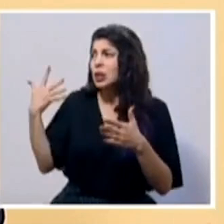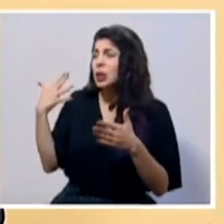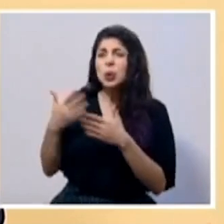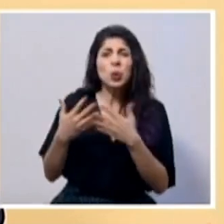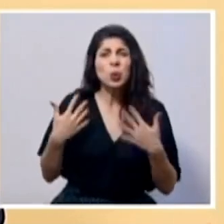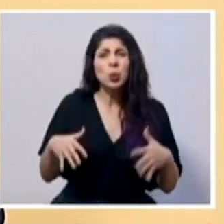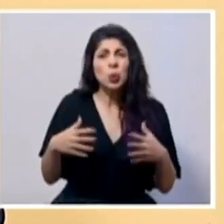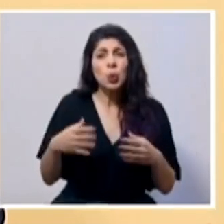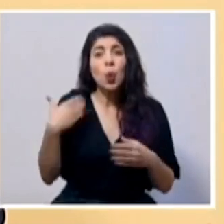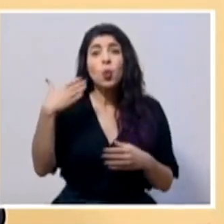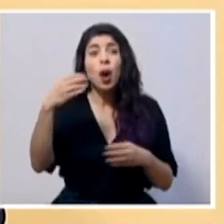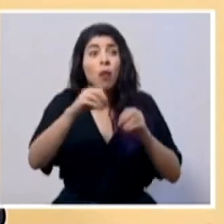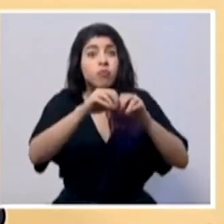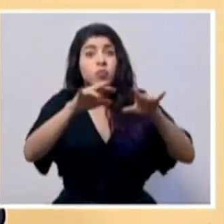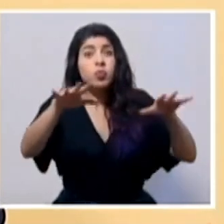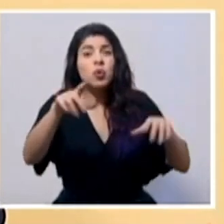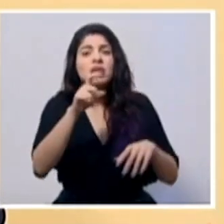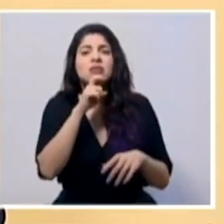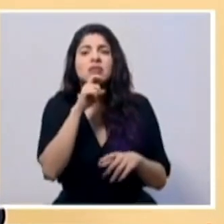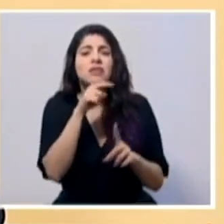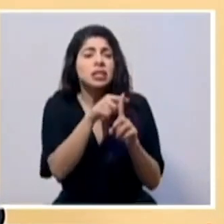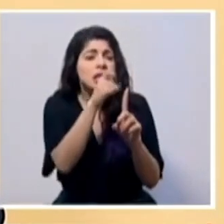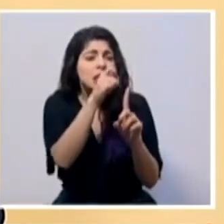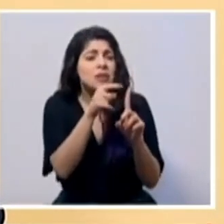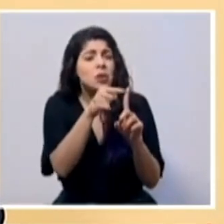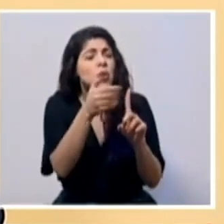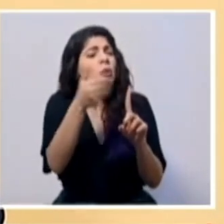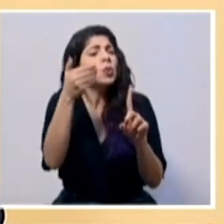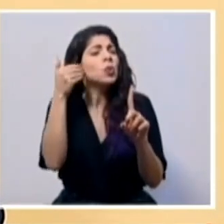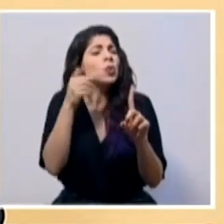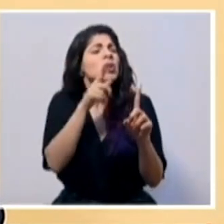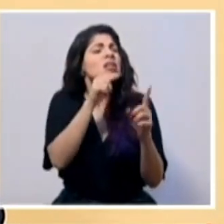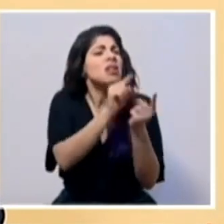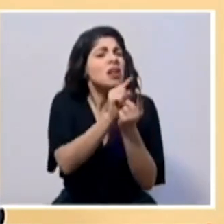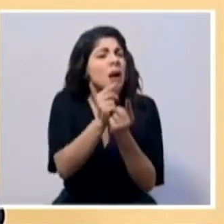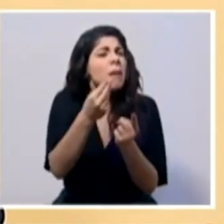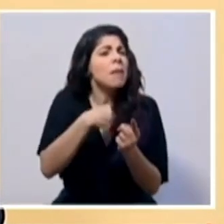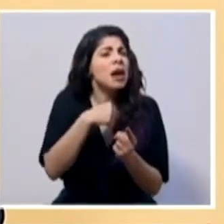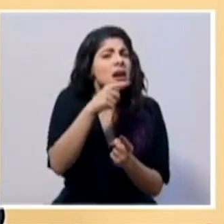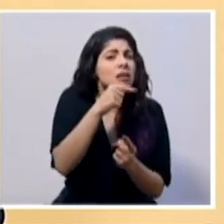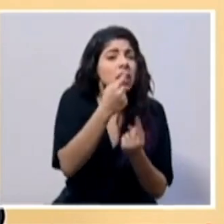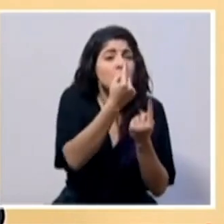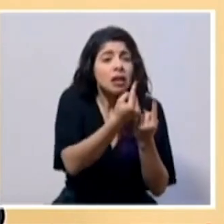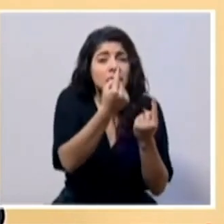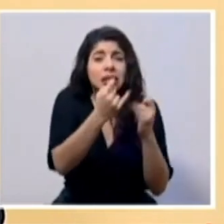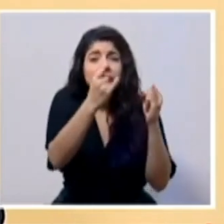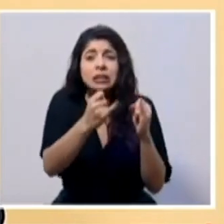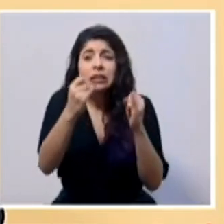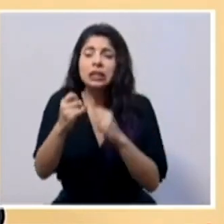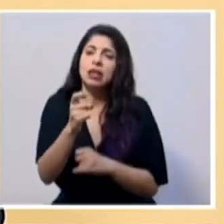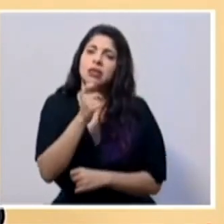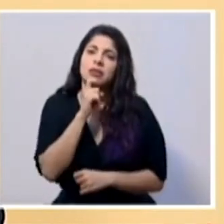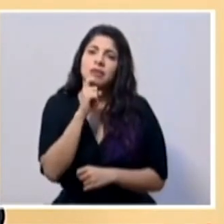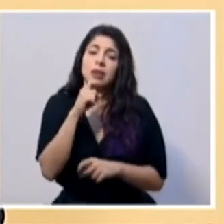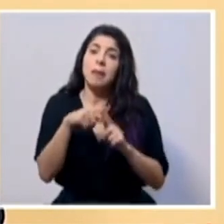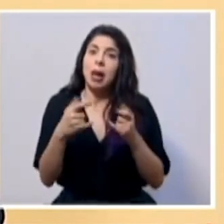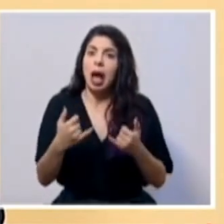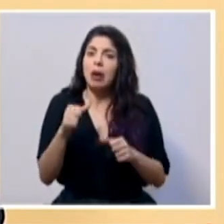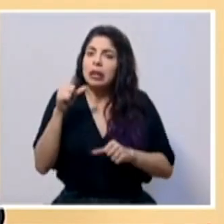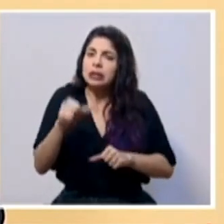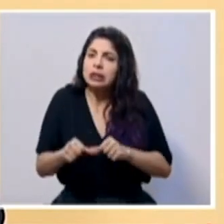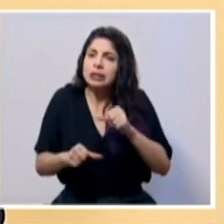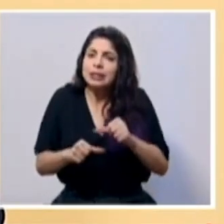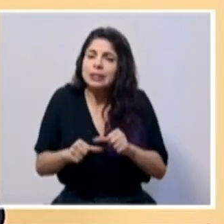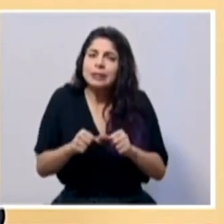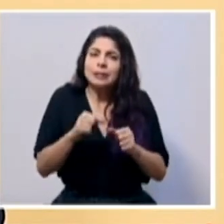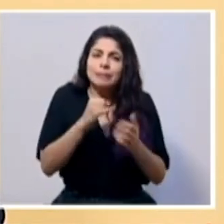de mucha transmisión, es difícil saber exactamente dónde es que la persona se contagió. Sin embargo, estamos haciendo el esfuerzo para tener ese dato lo más actualizado